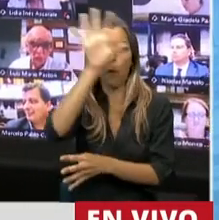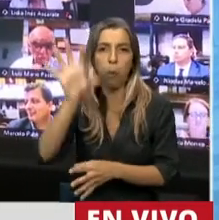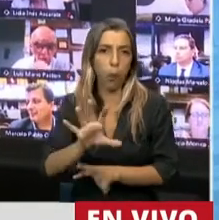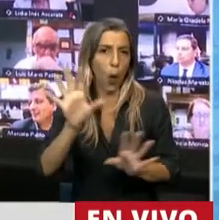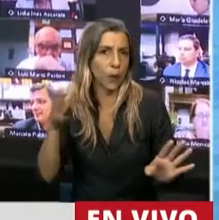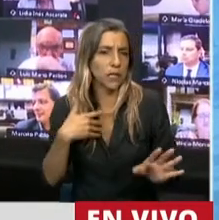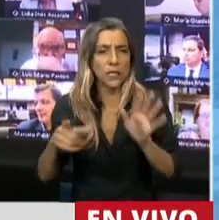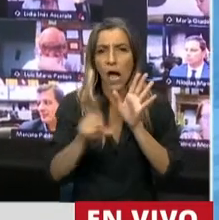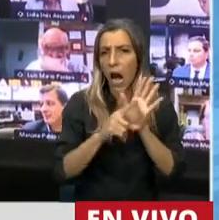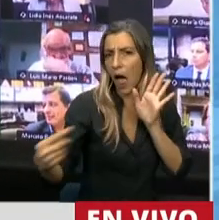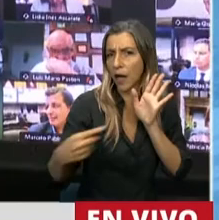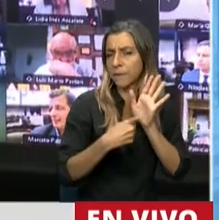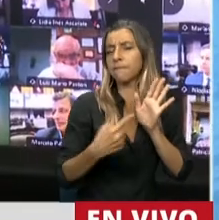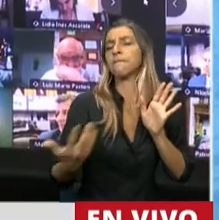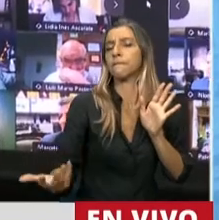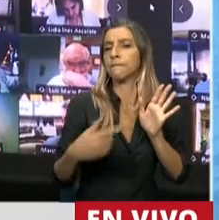¿no? Recordemos,